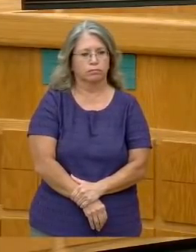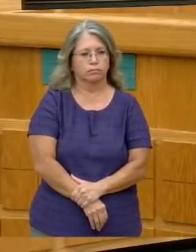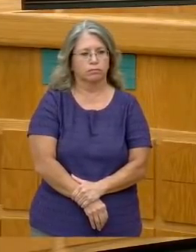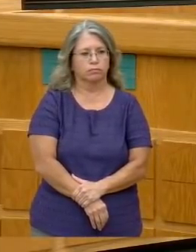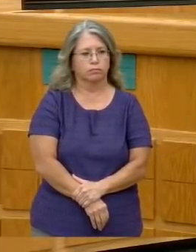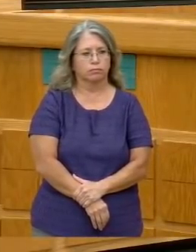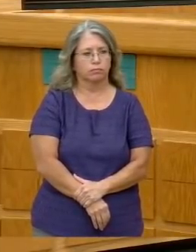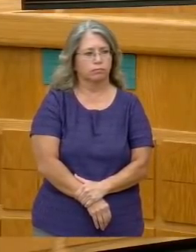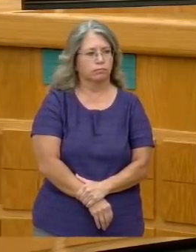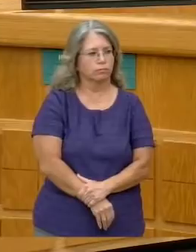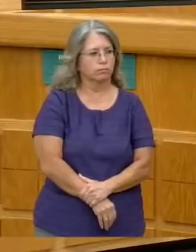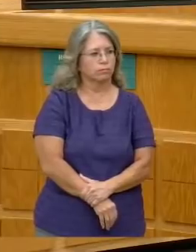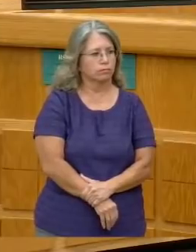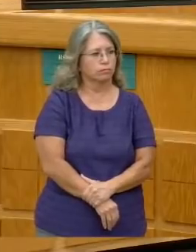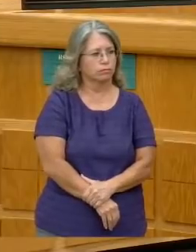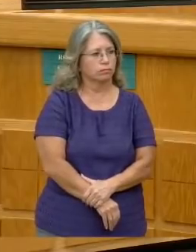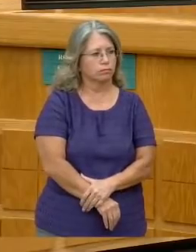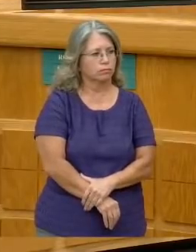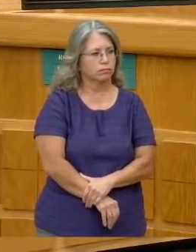propagándolo.